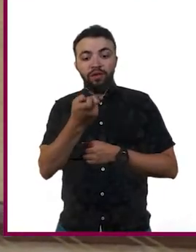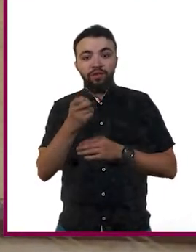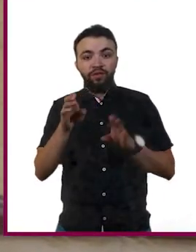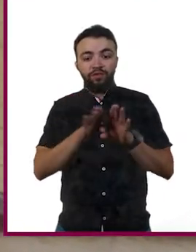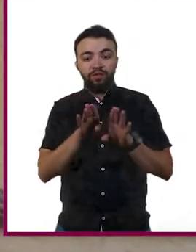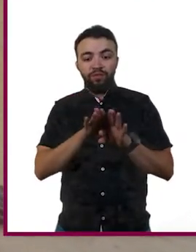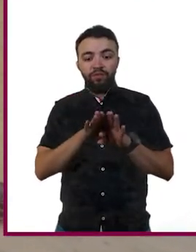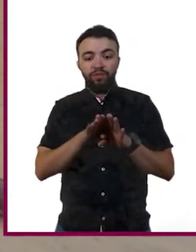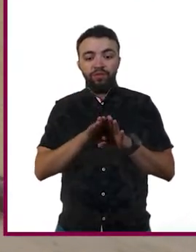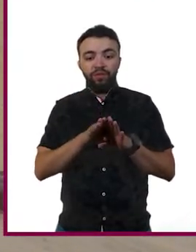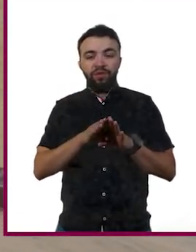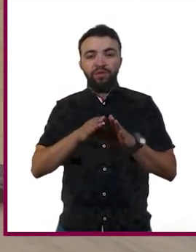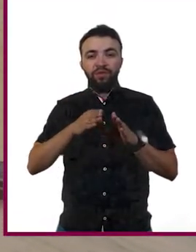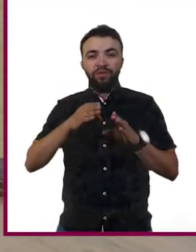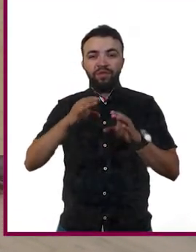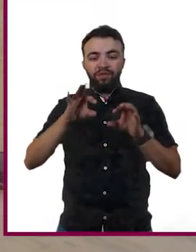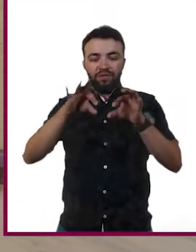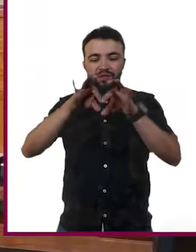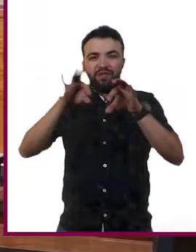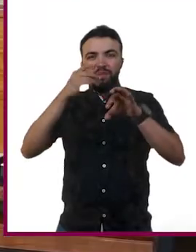el instrumento se doblaría, ¿no?